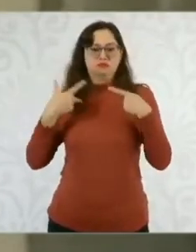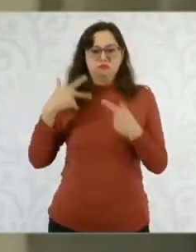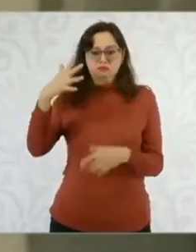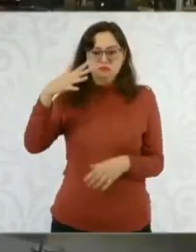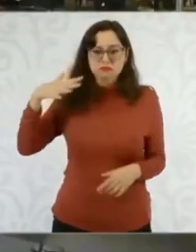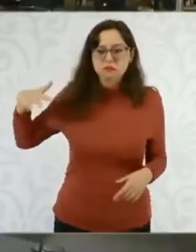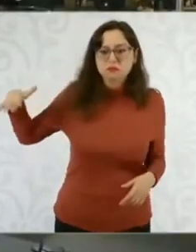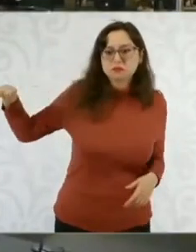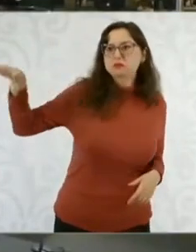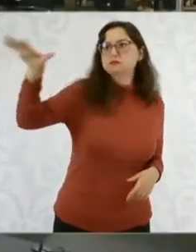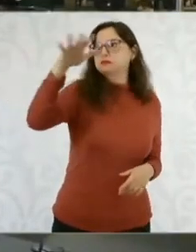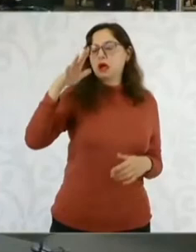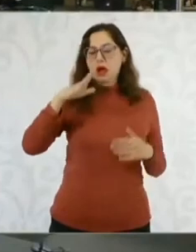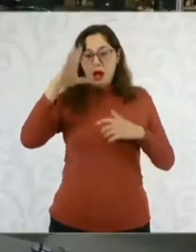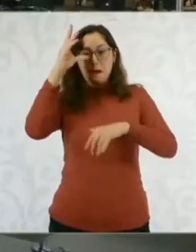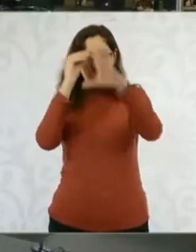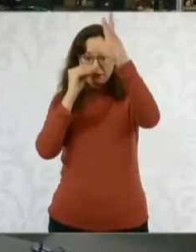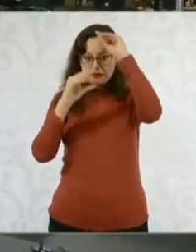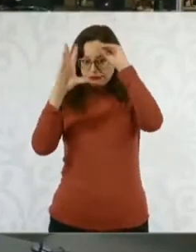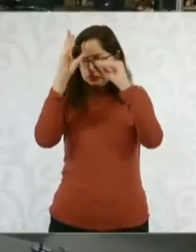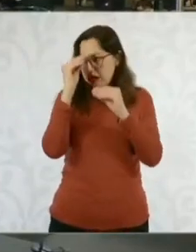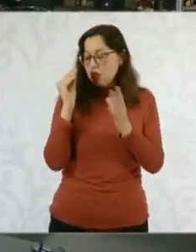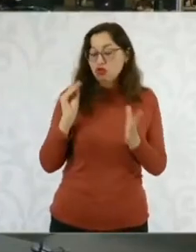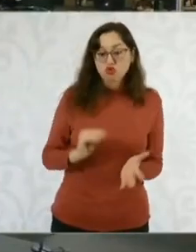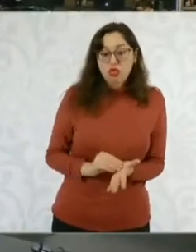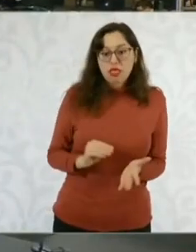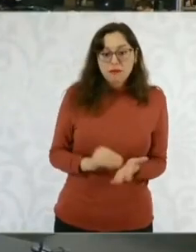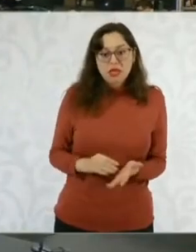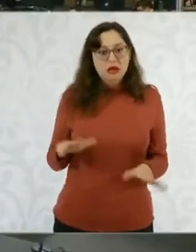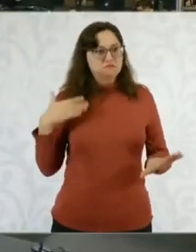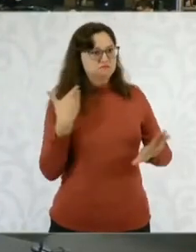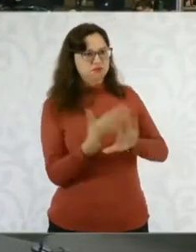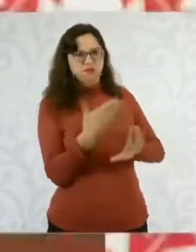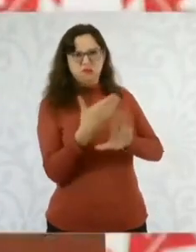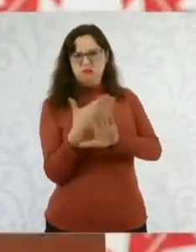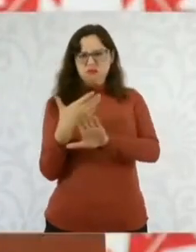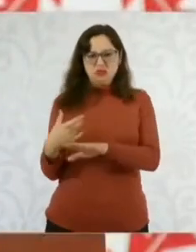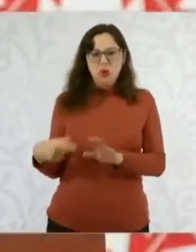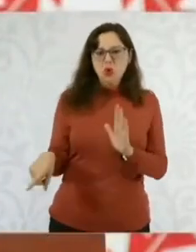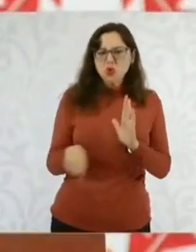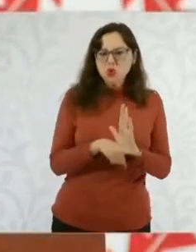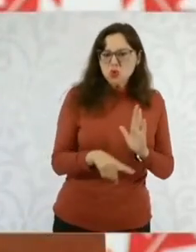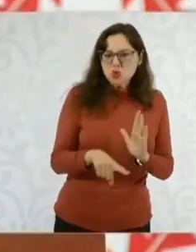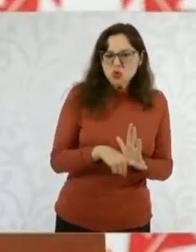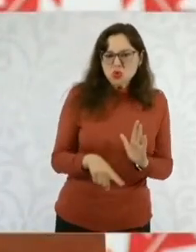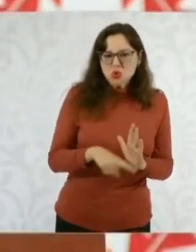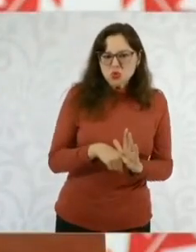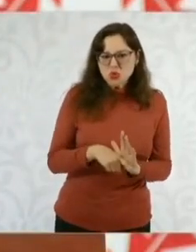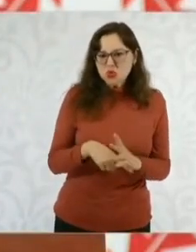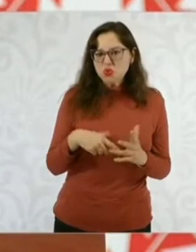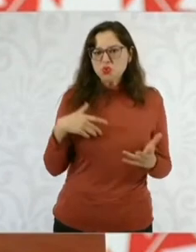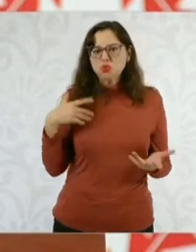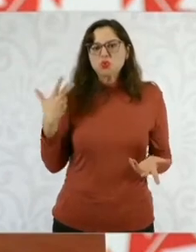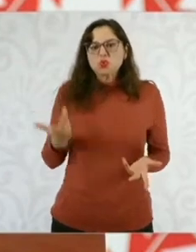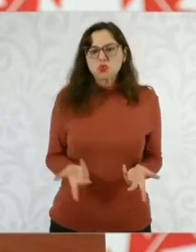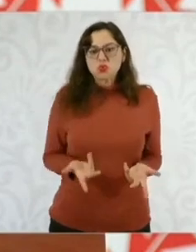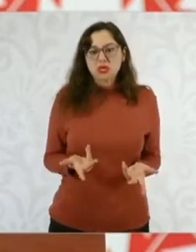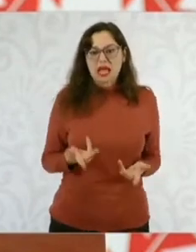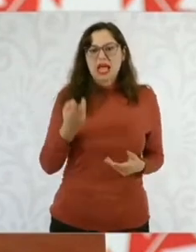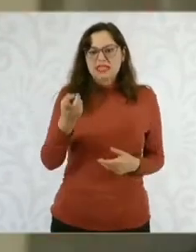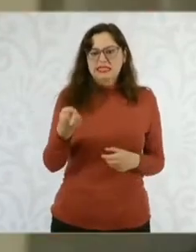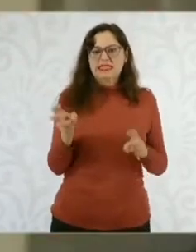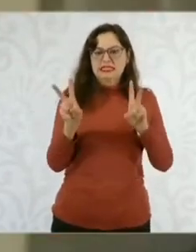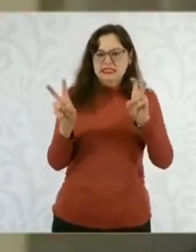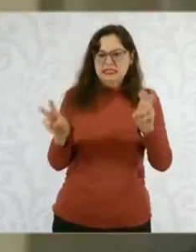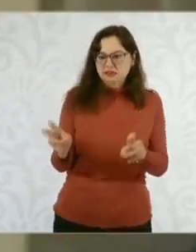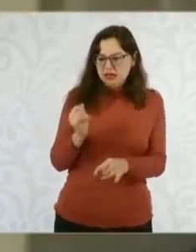que y que siguen teniendo pues impactos muy negativos. Ya se ha llegado a comentar, ¿no?, este tema